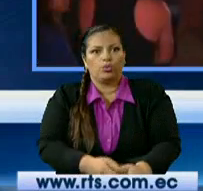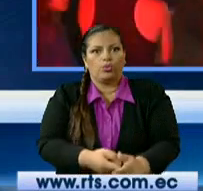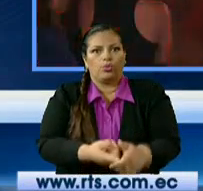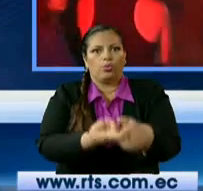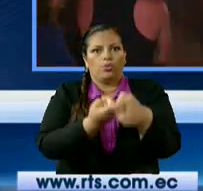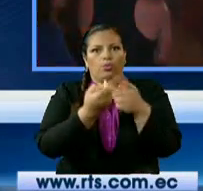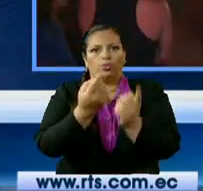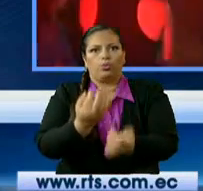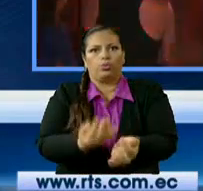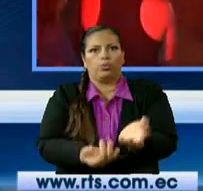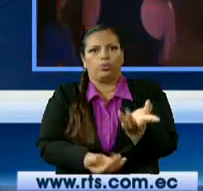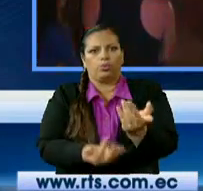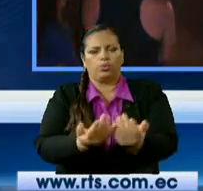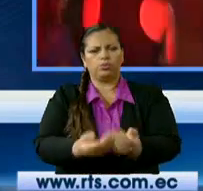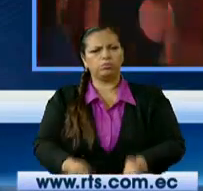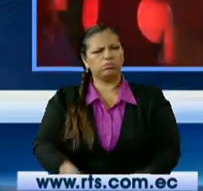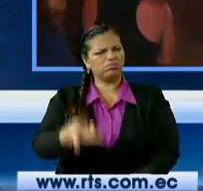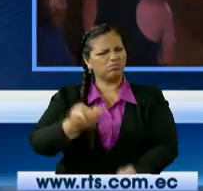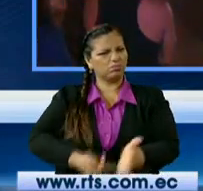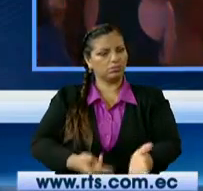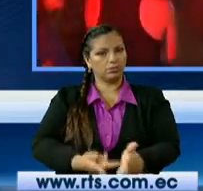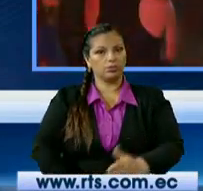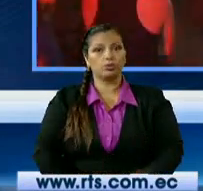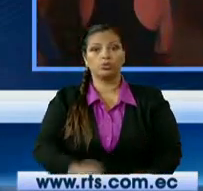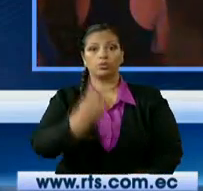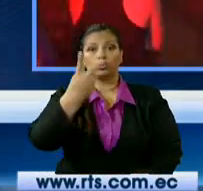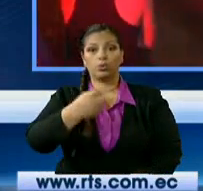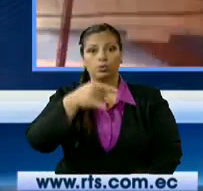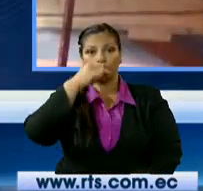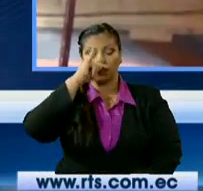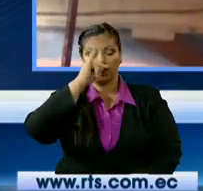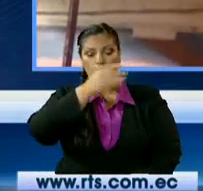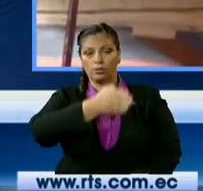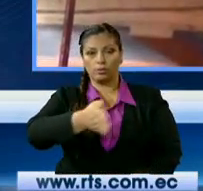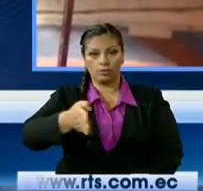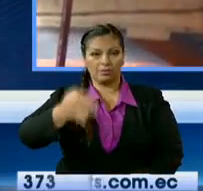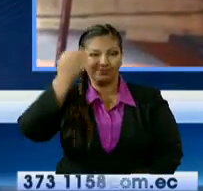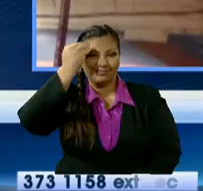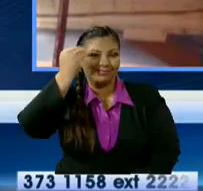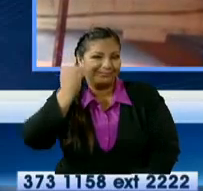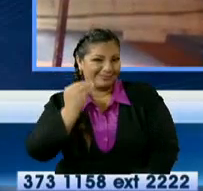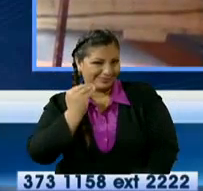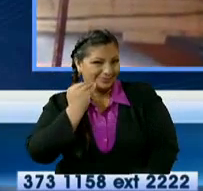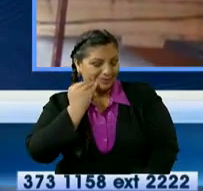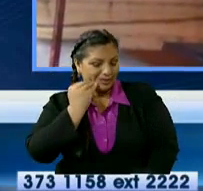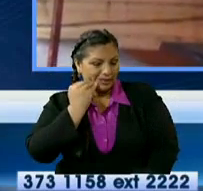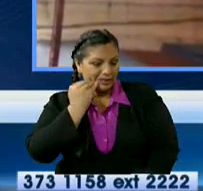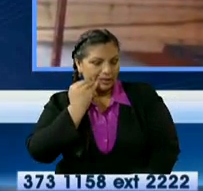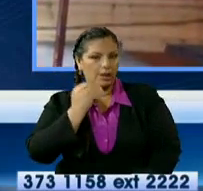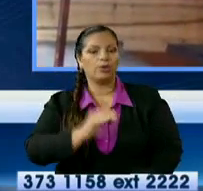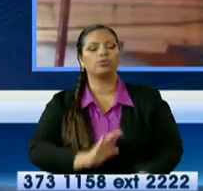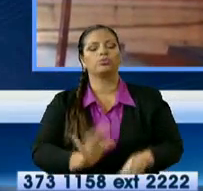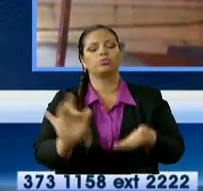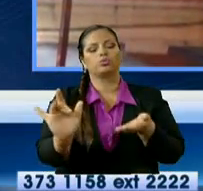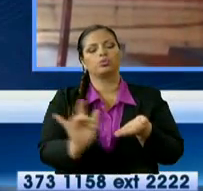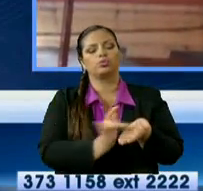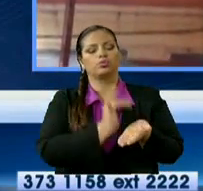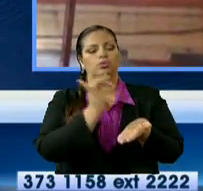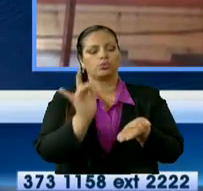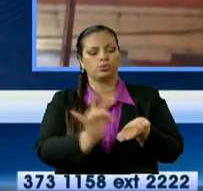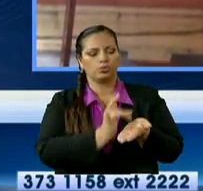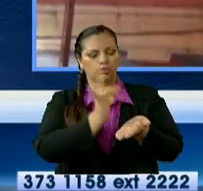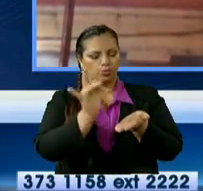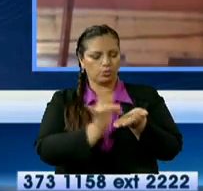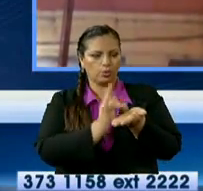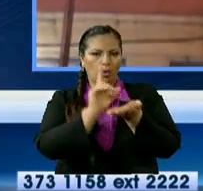habrían dejado su tablet cargada sobre la tabla de planchar, lo cual, de acuerdo a lo que